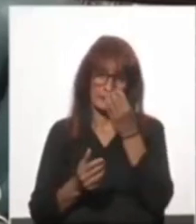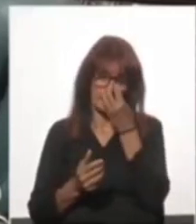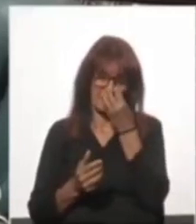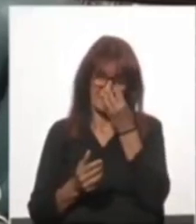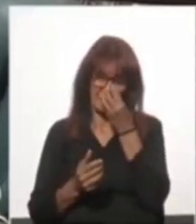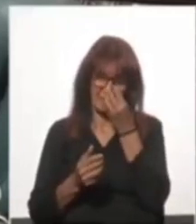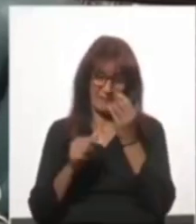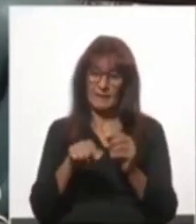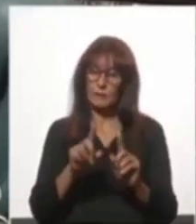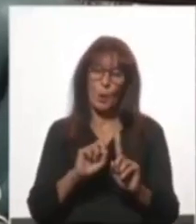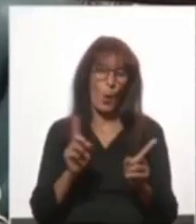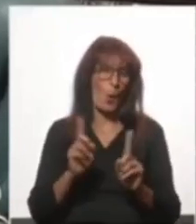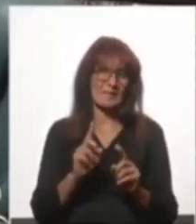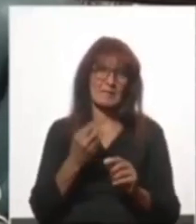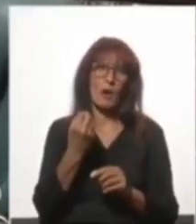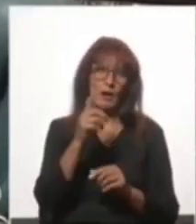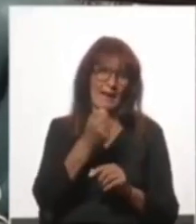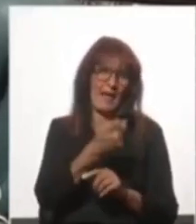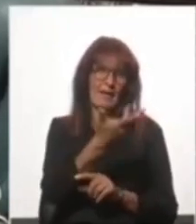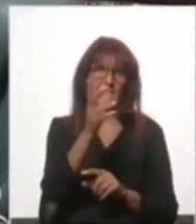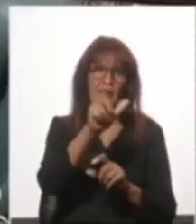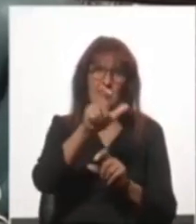porque esto no es lo que la gente votó.